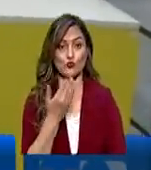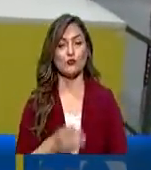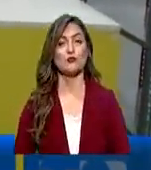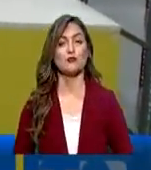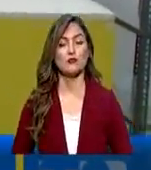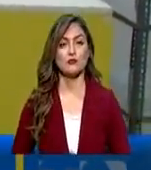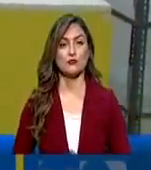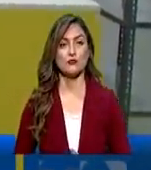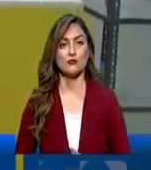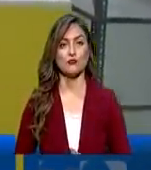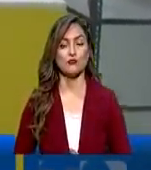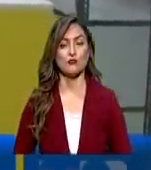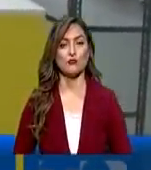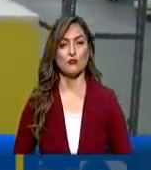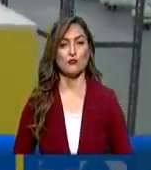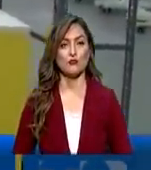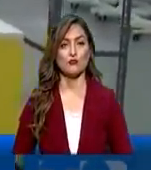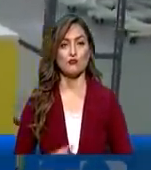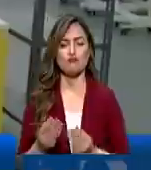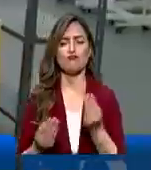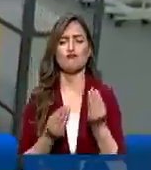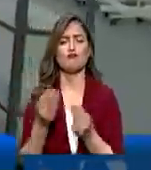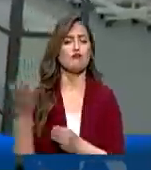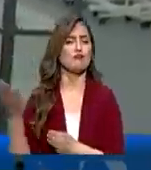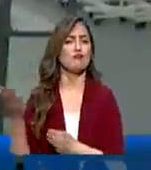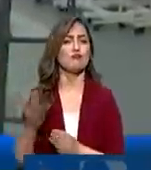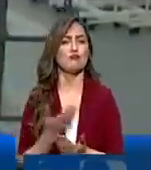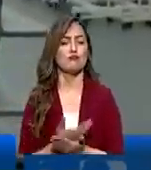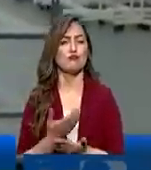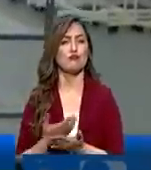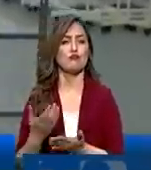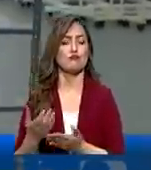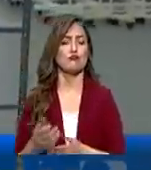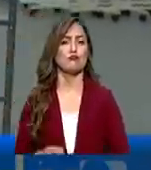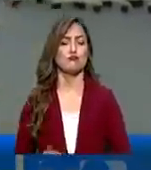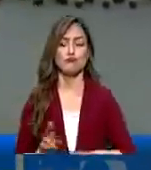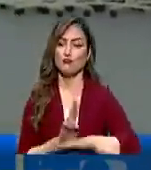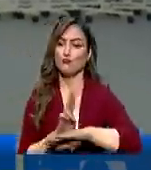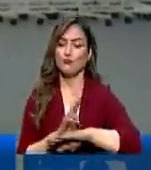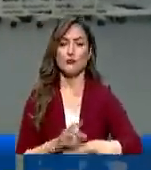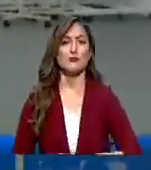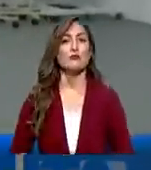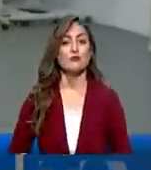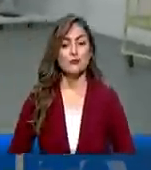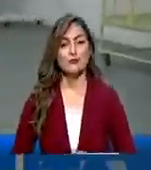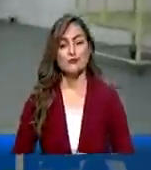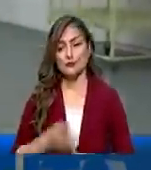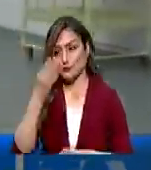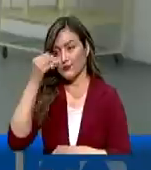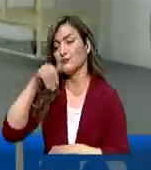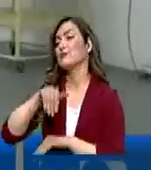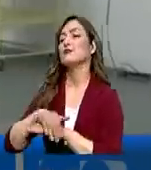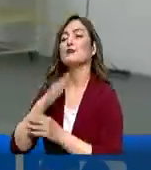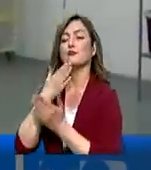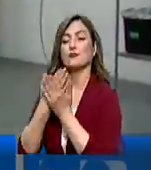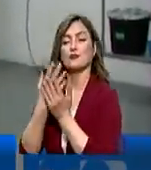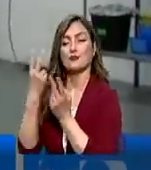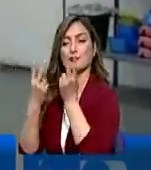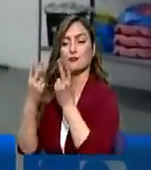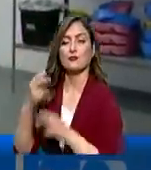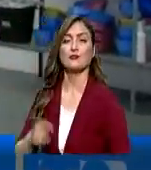desmontaje, qué van a hacer con estos artículos que usaban aquí. Buenas tardes, gracias por la